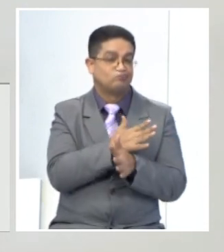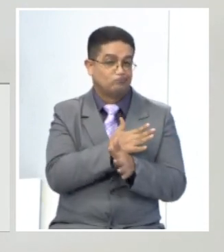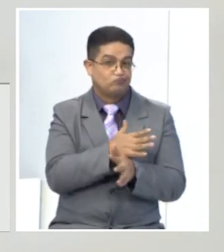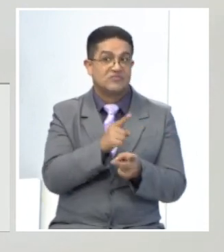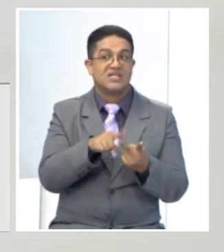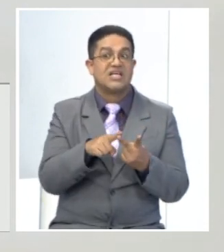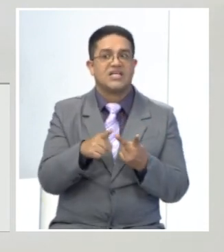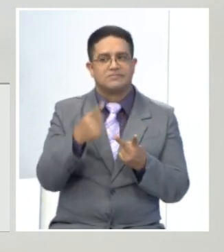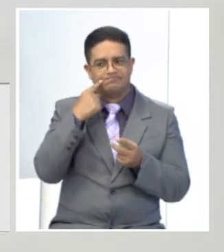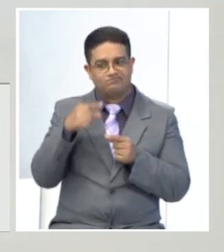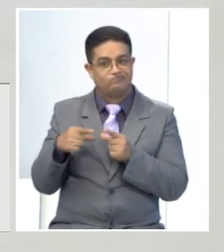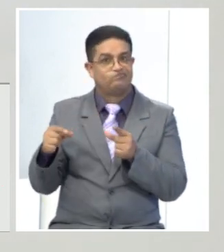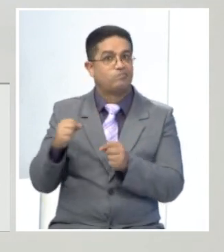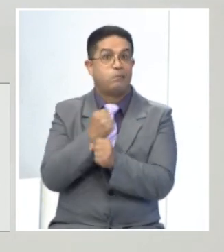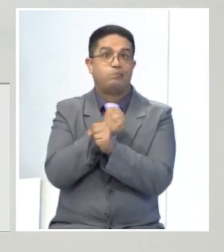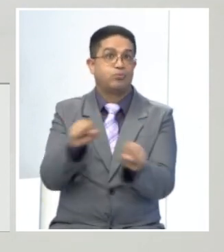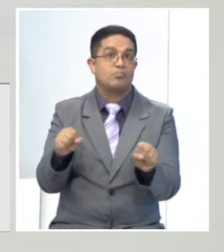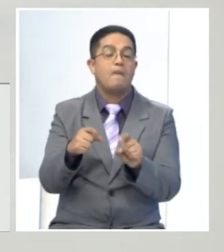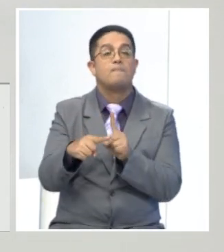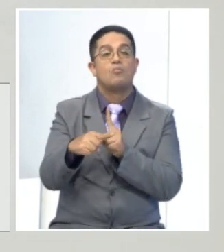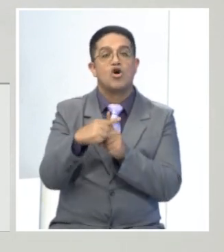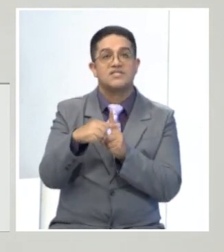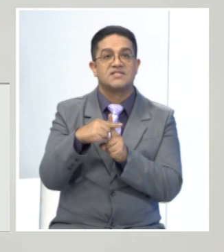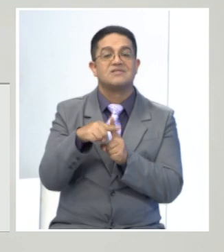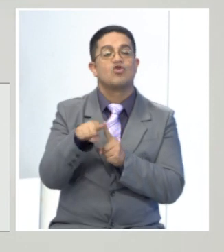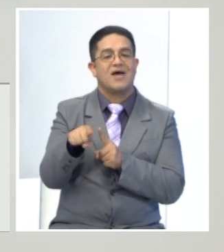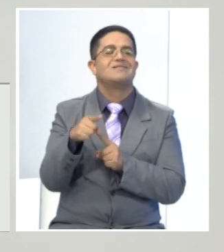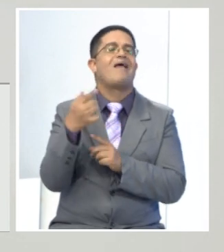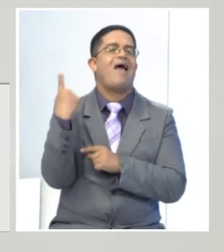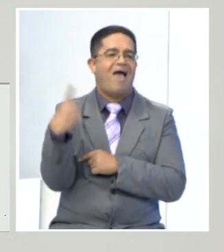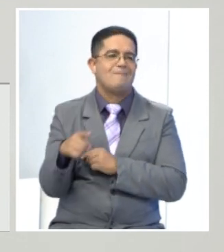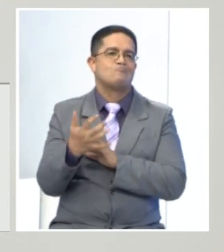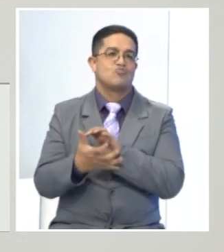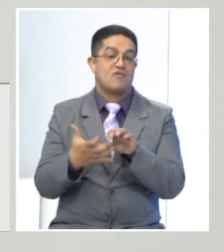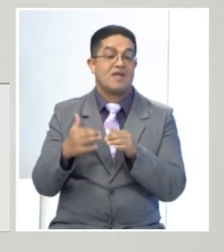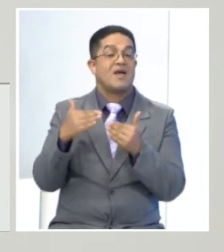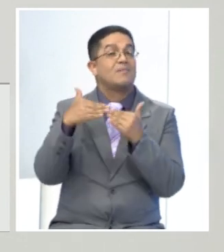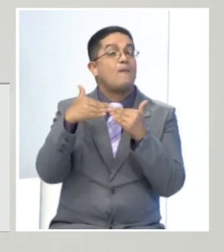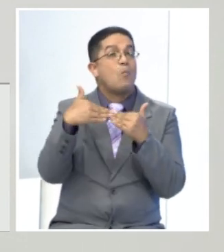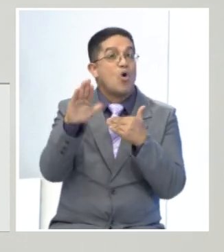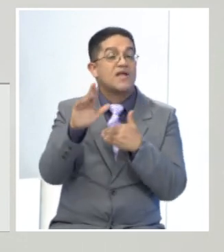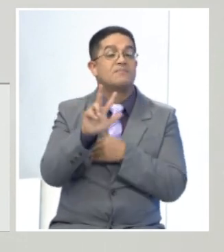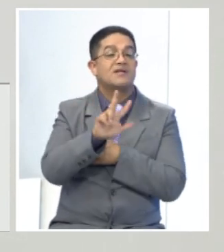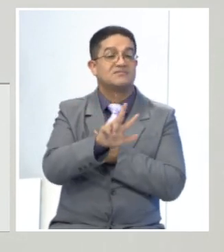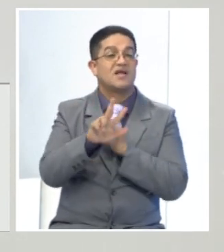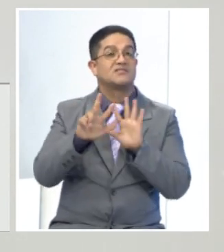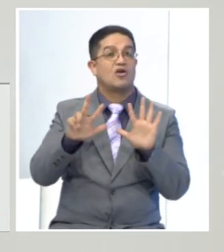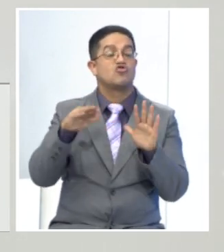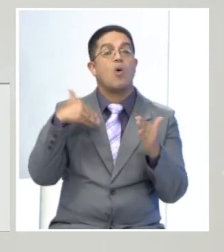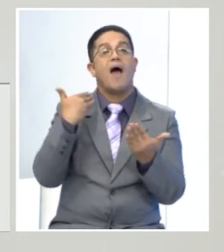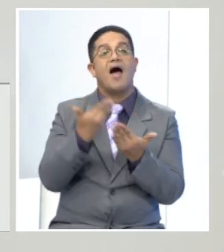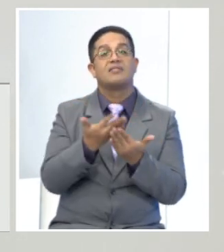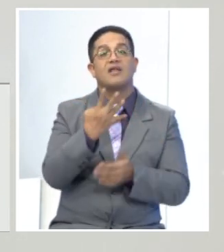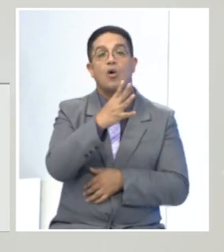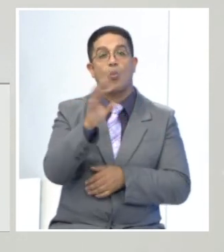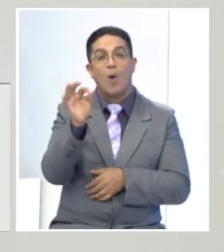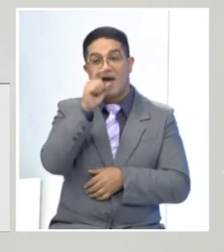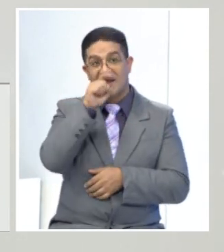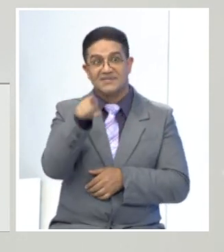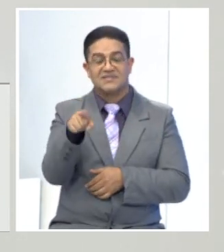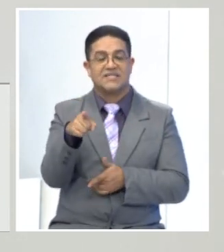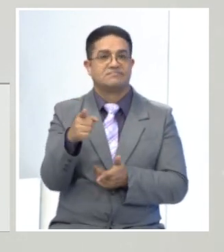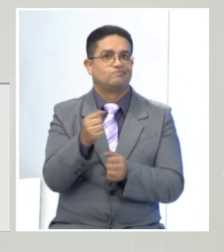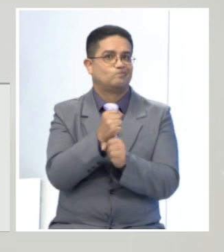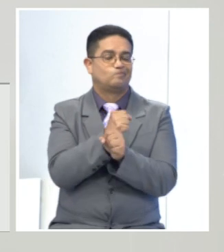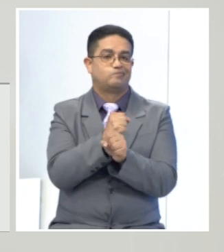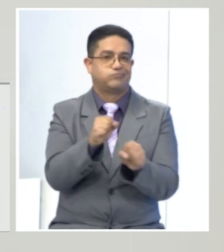prueba positiva de embarazo. Ahí ya estás hablando de un trastorno de fertilidad. Y por encima de los 38 y los 40, viene como una zona gris en